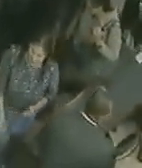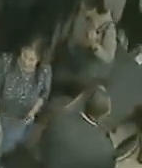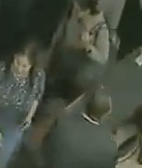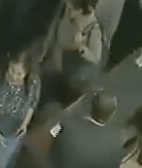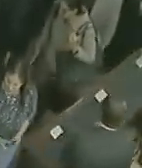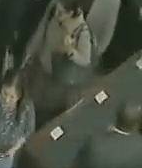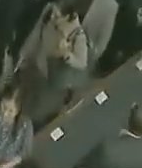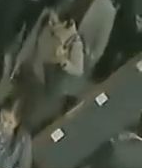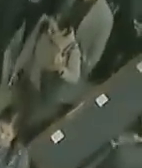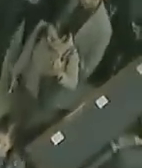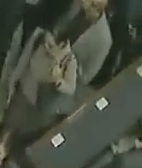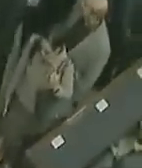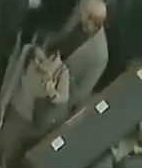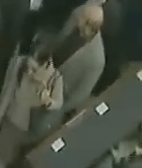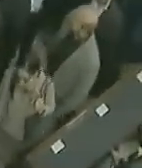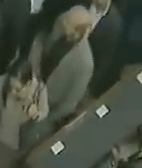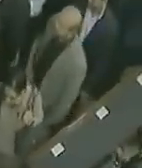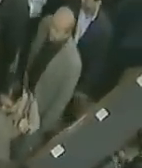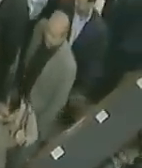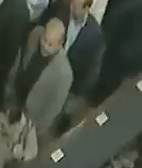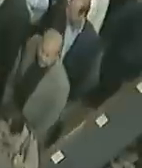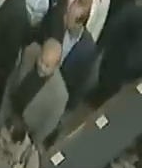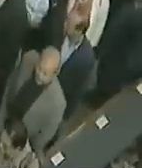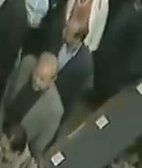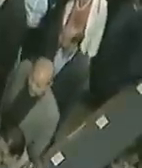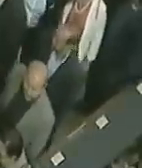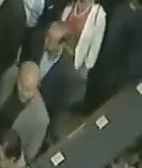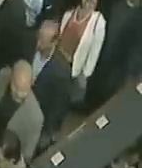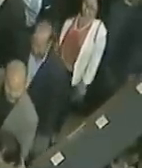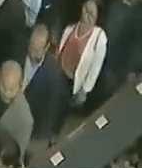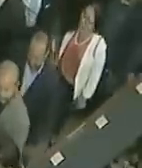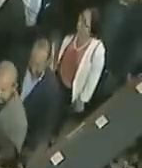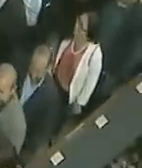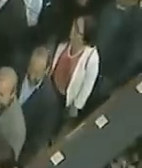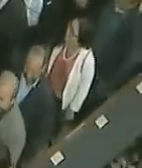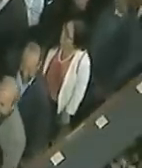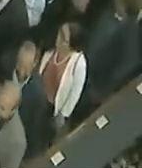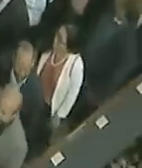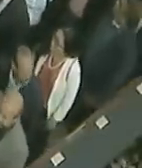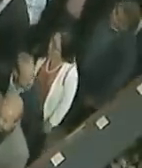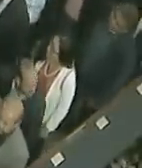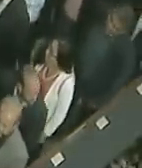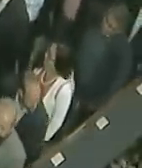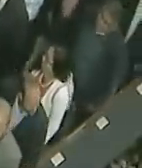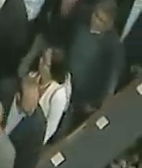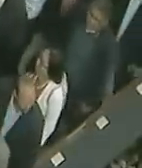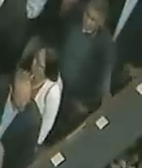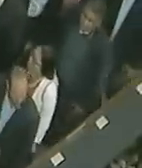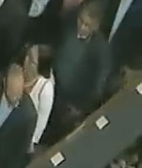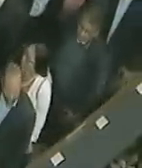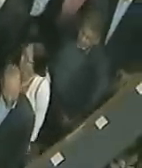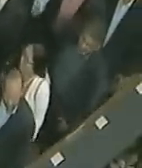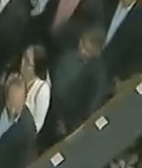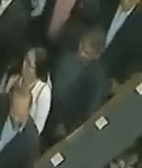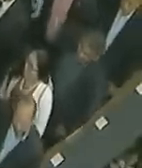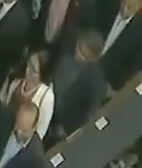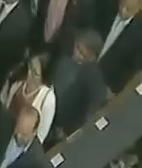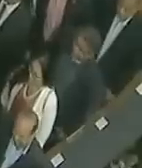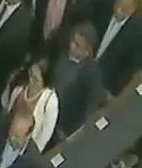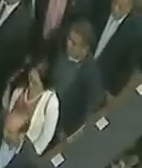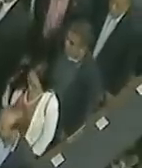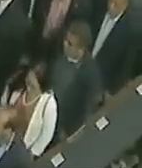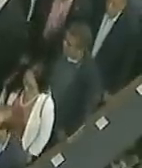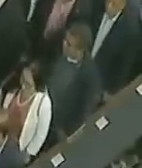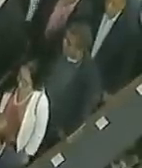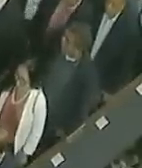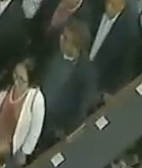Asamblea Nacional designaba esta comisión preliminar del Comité de Postulaciones Electorales. Es importante también destacar que el presidente del Parlamento